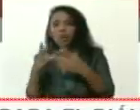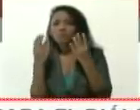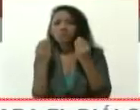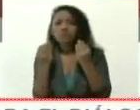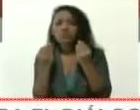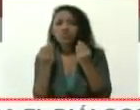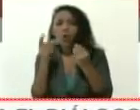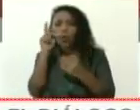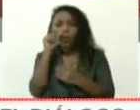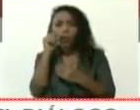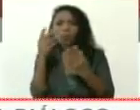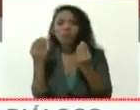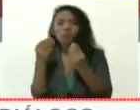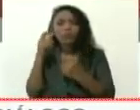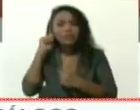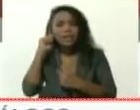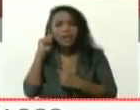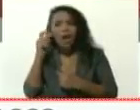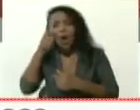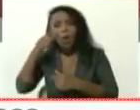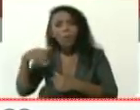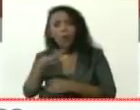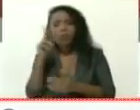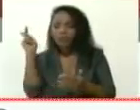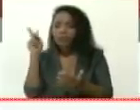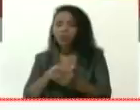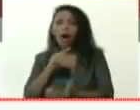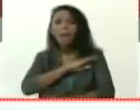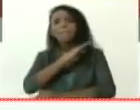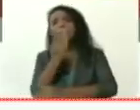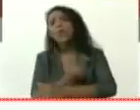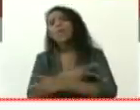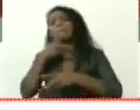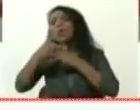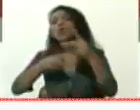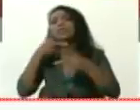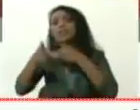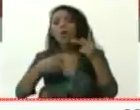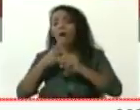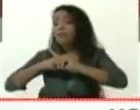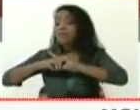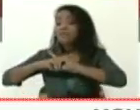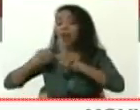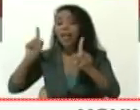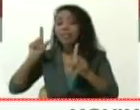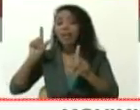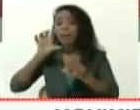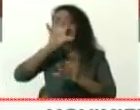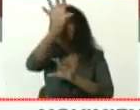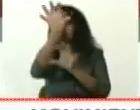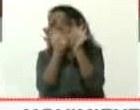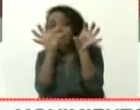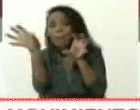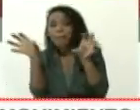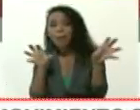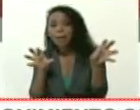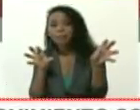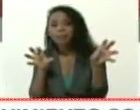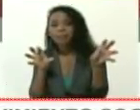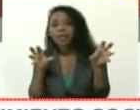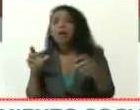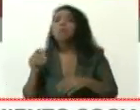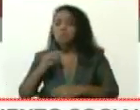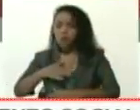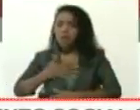muchas. De los pueblos llegaremos al poder político en distintos continentes y podremos ponerle